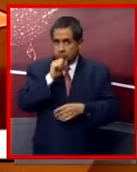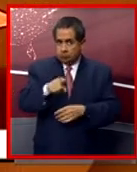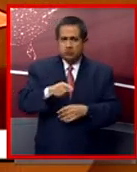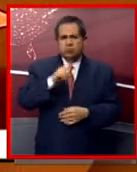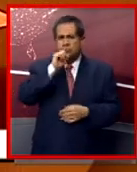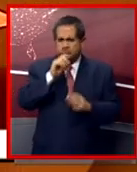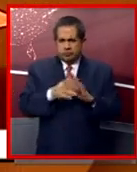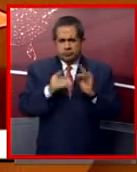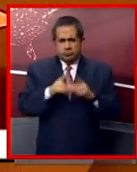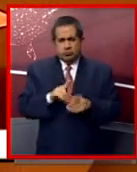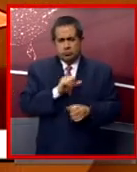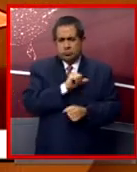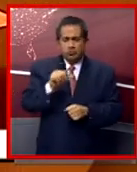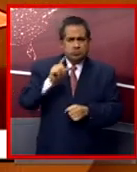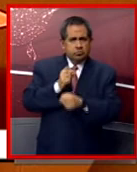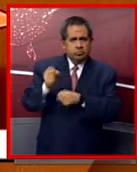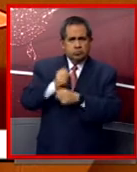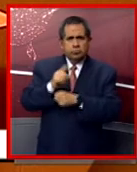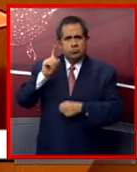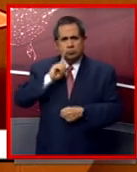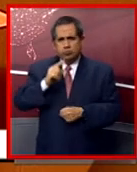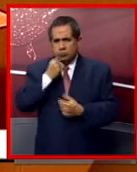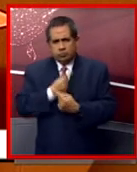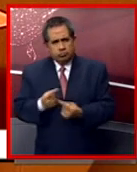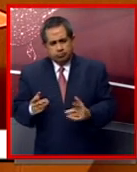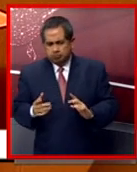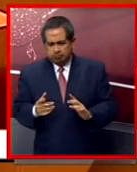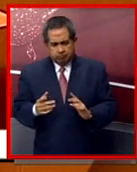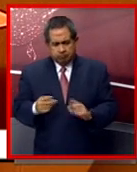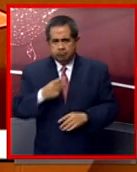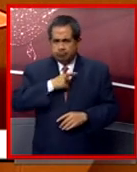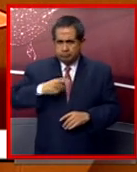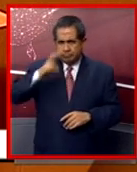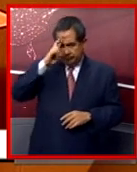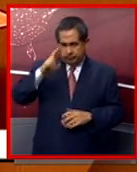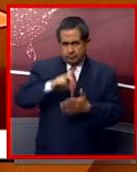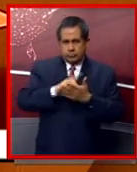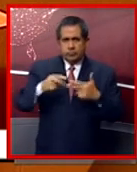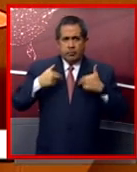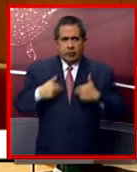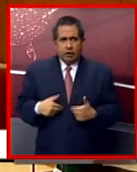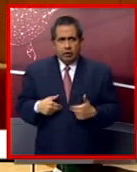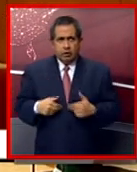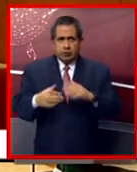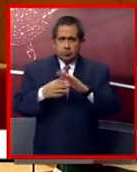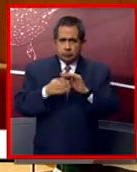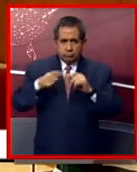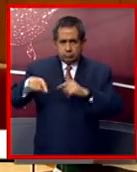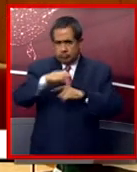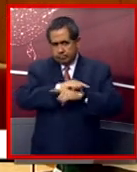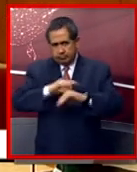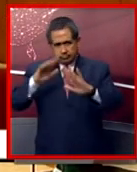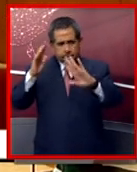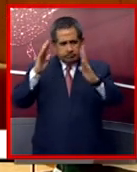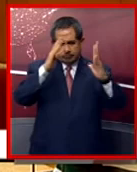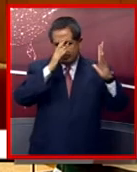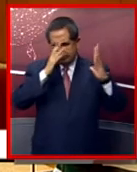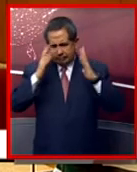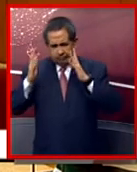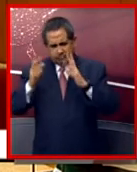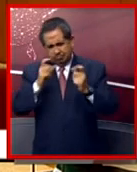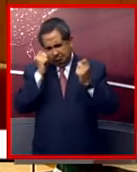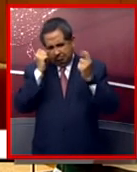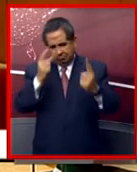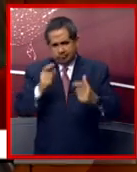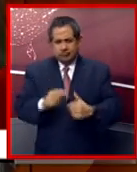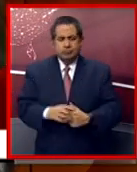también de la violencia contra mujeres y niñas, así como el respeto a los derechos humanos, lo que le valió aplausos de los presentes en el Salón de